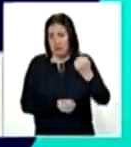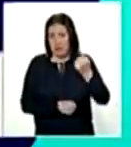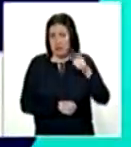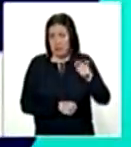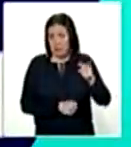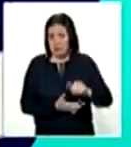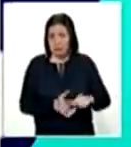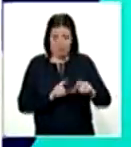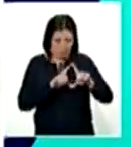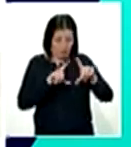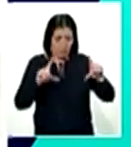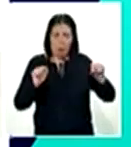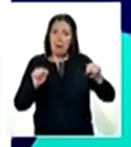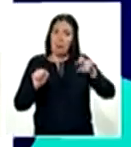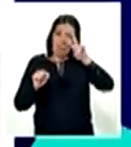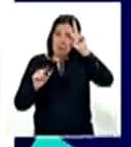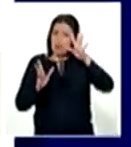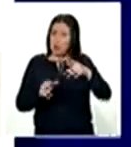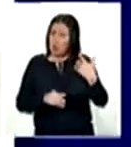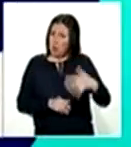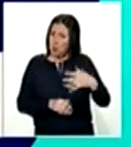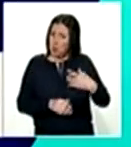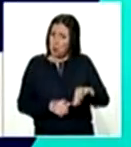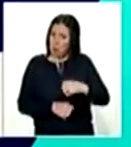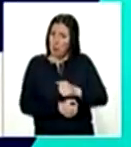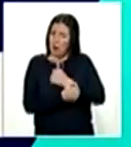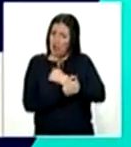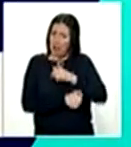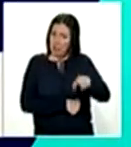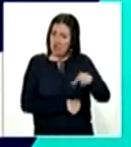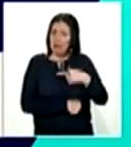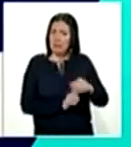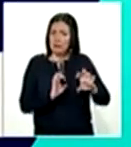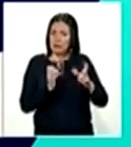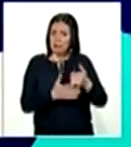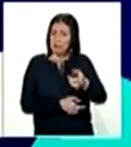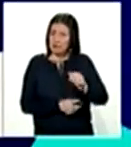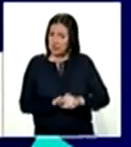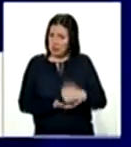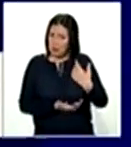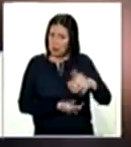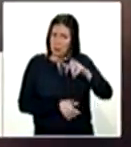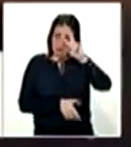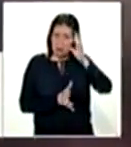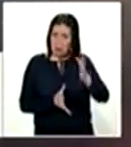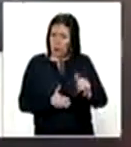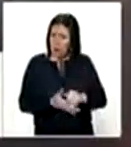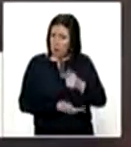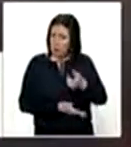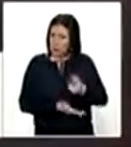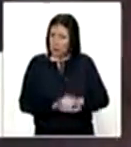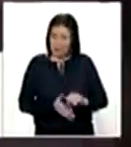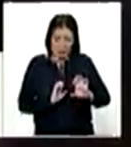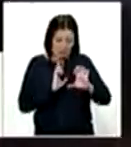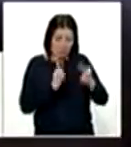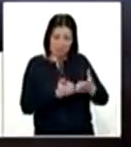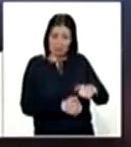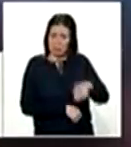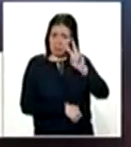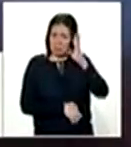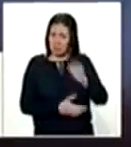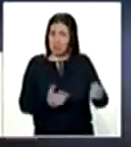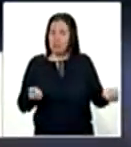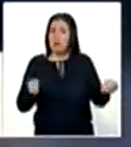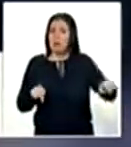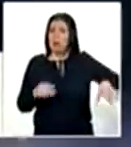Con el mensaje, los peruanos aman a su equipo, Michelle Prendiville destacó el cariño con el que los peruanos recibieron a la escuadra nacional a su llegada